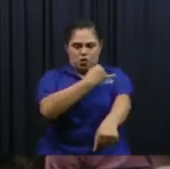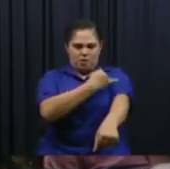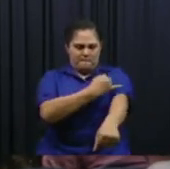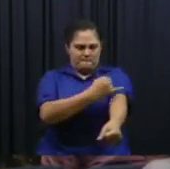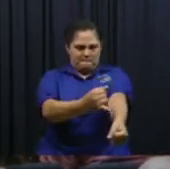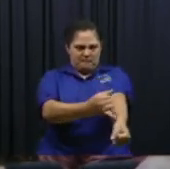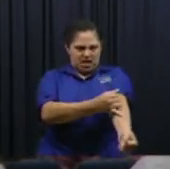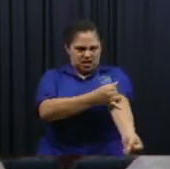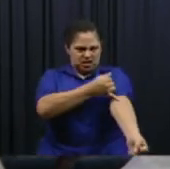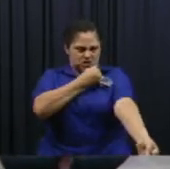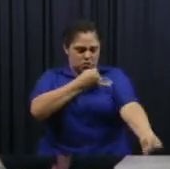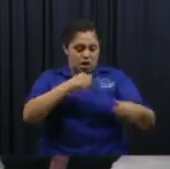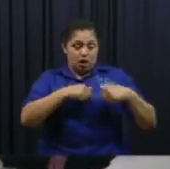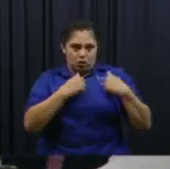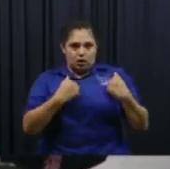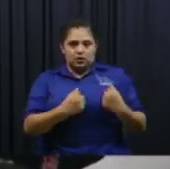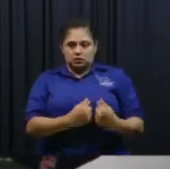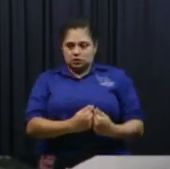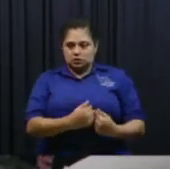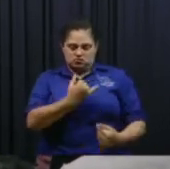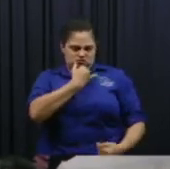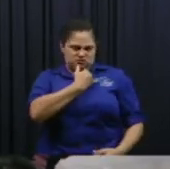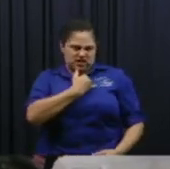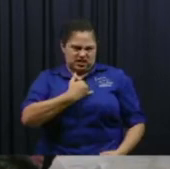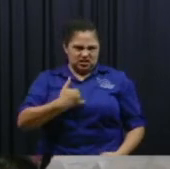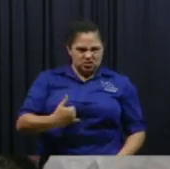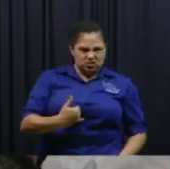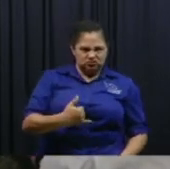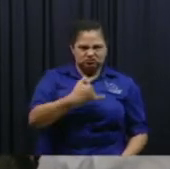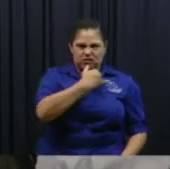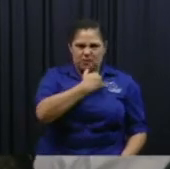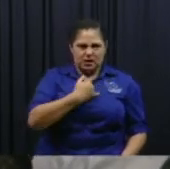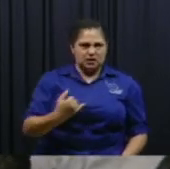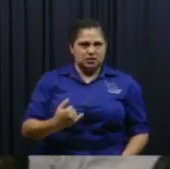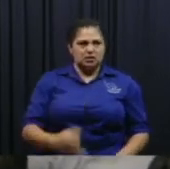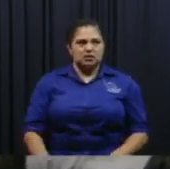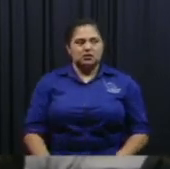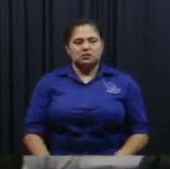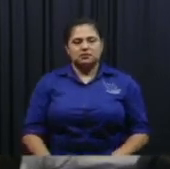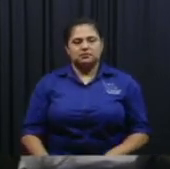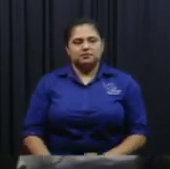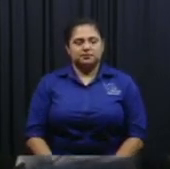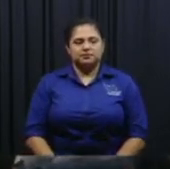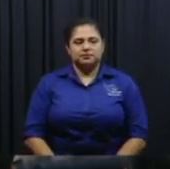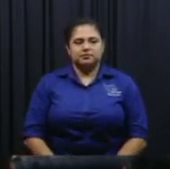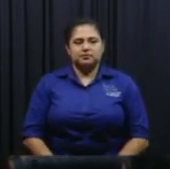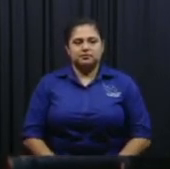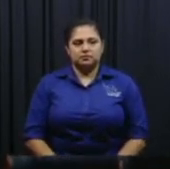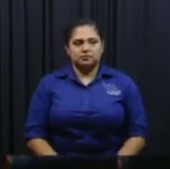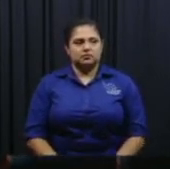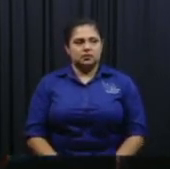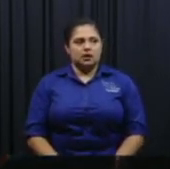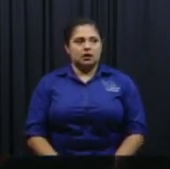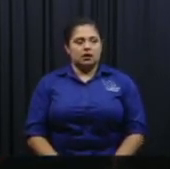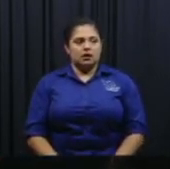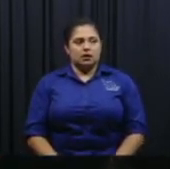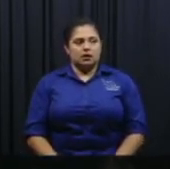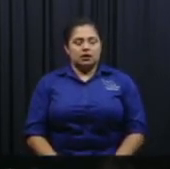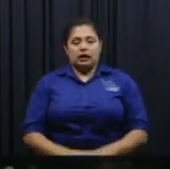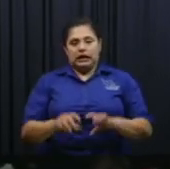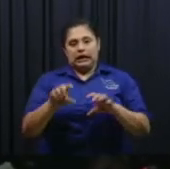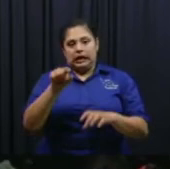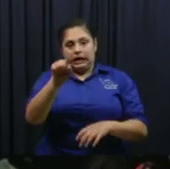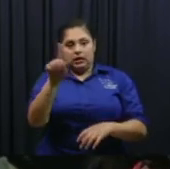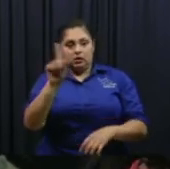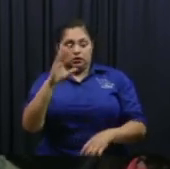y en esa operación de corazón abierto que se hace prácticamente uno sí se queda fuera del de la vida unos